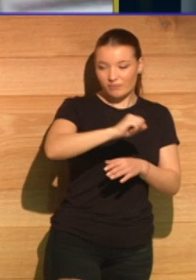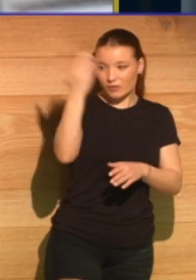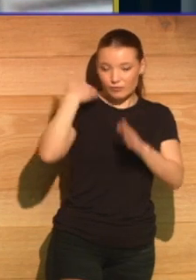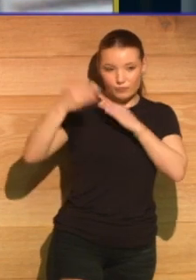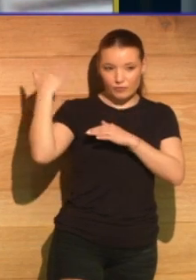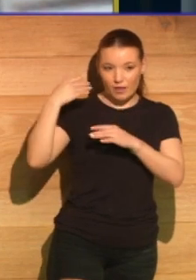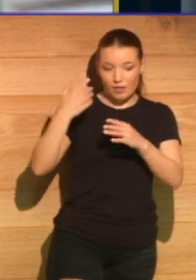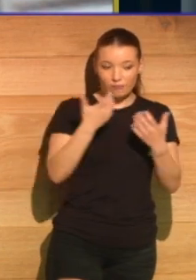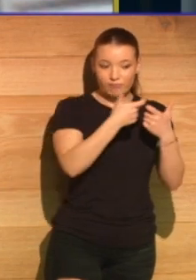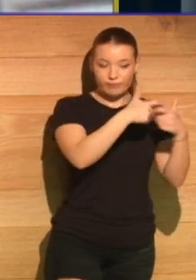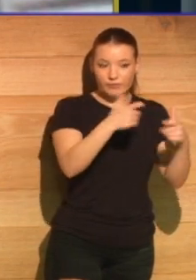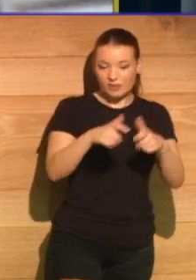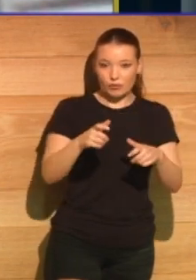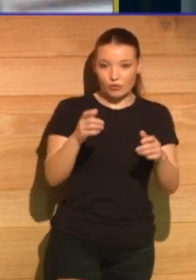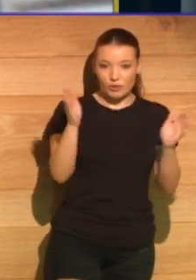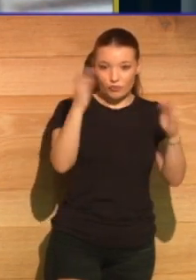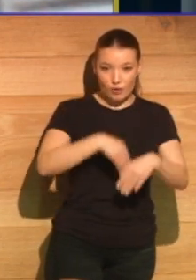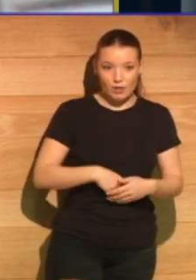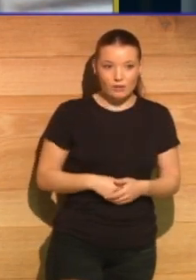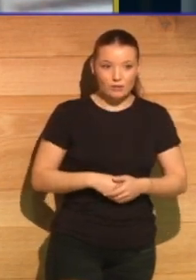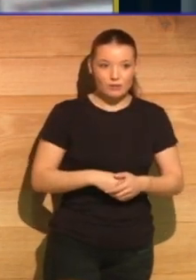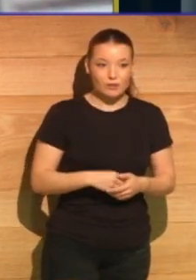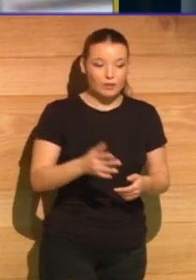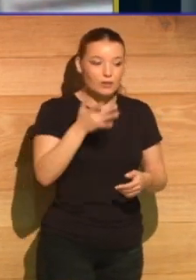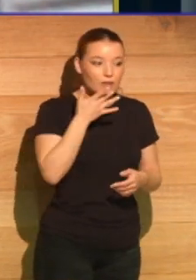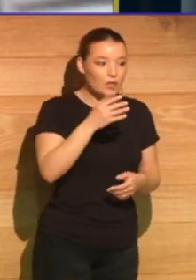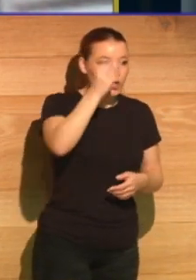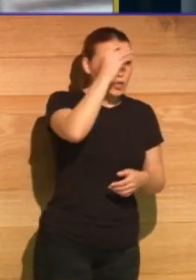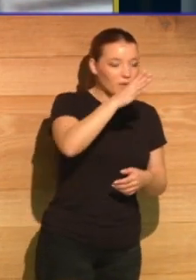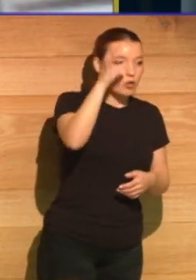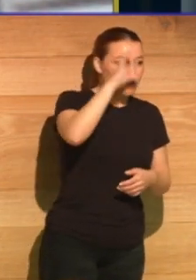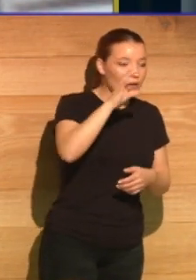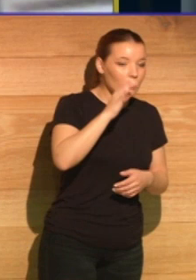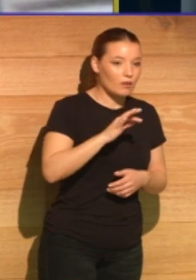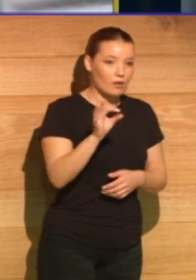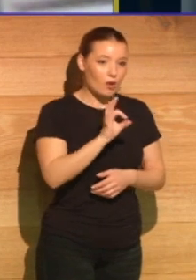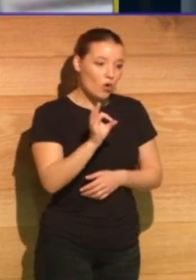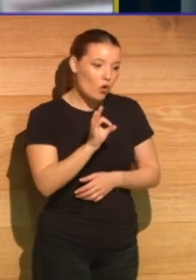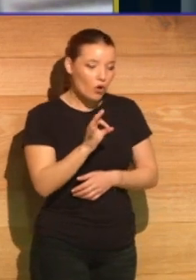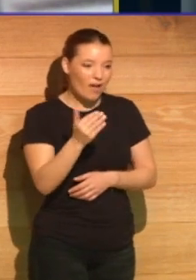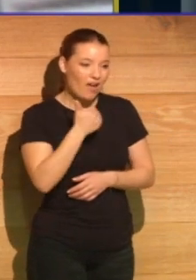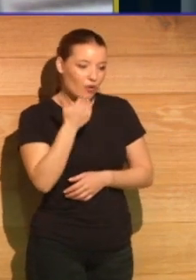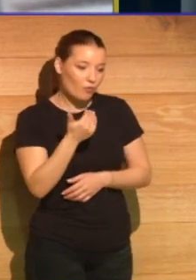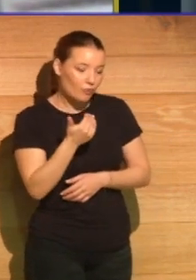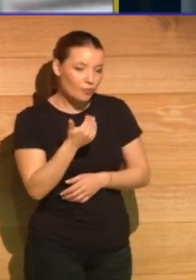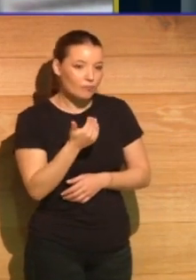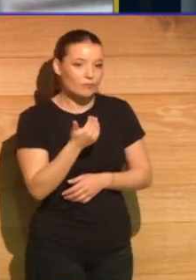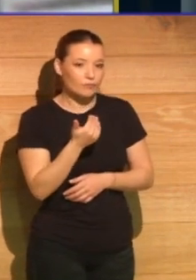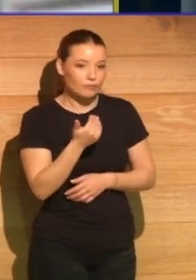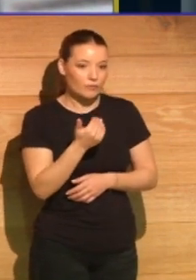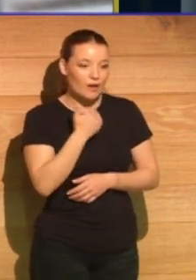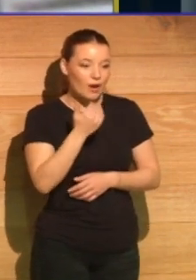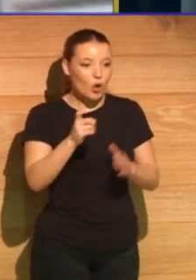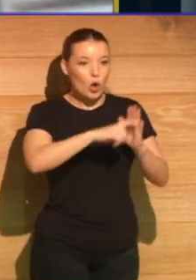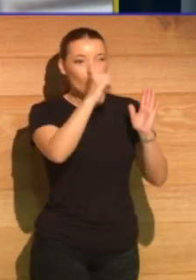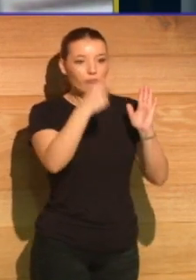qué era la ciencia, si el conocimiento era solo la ciencia o era algo más